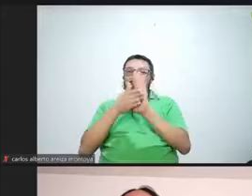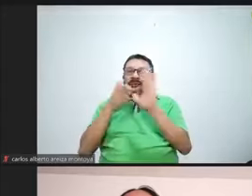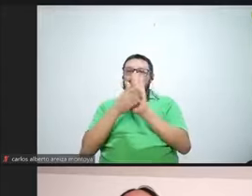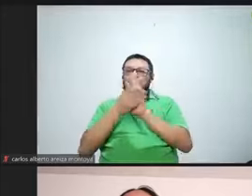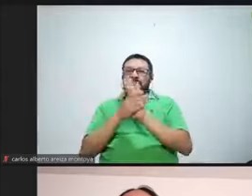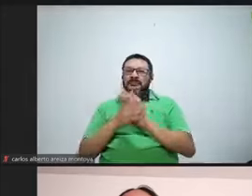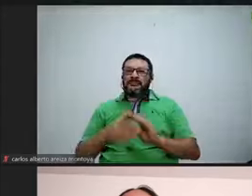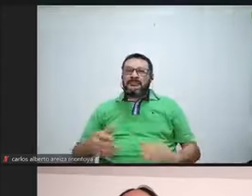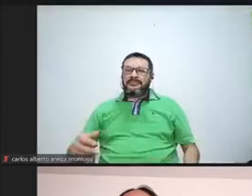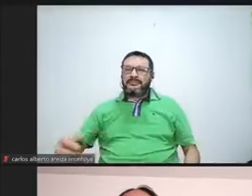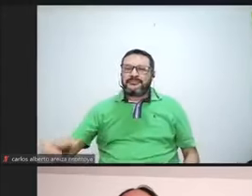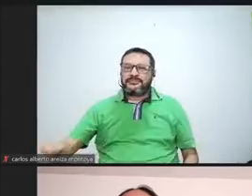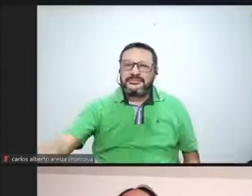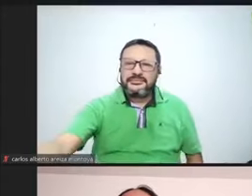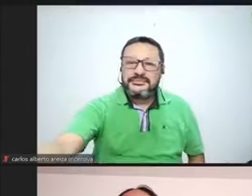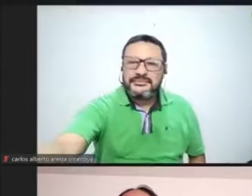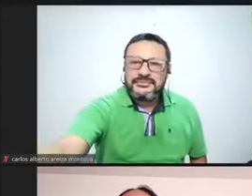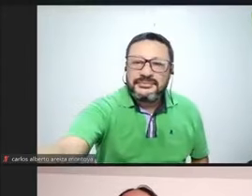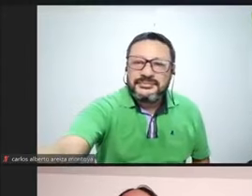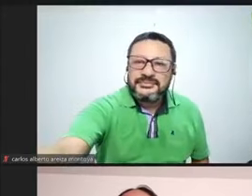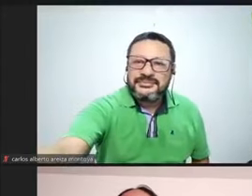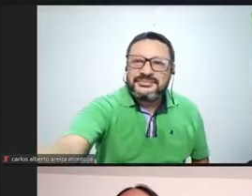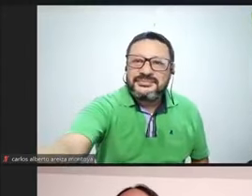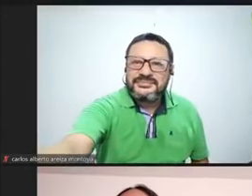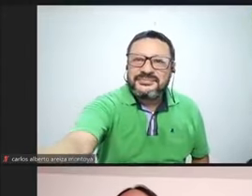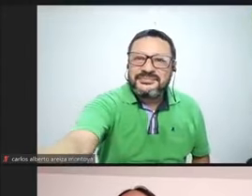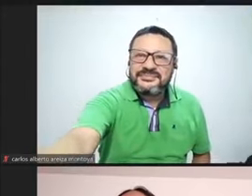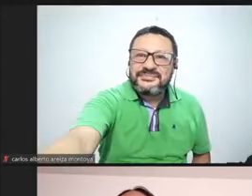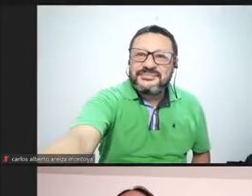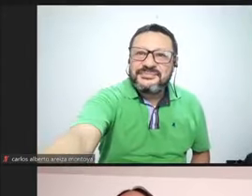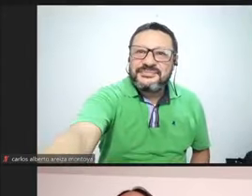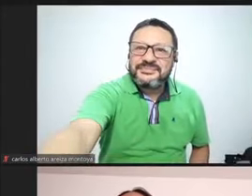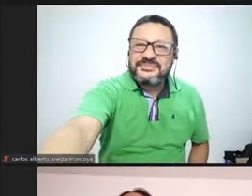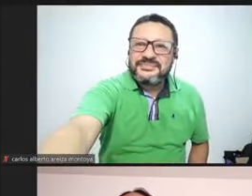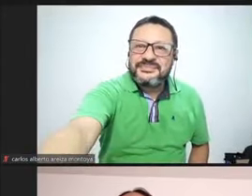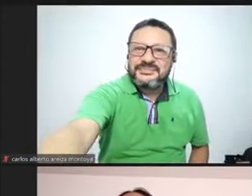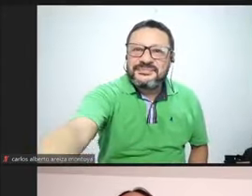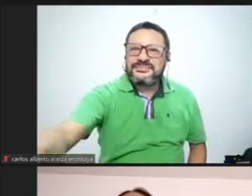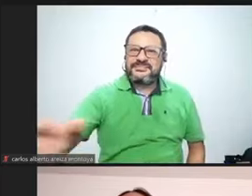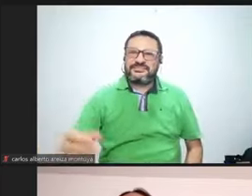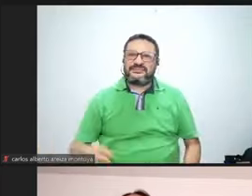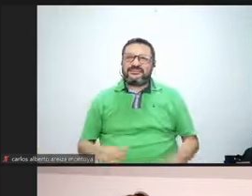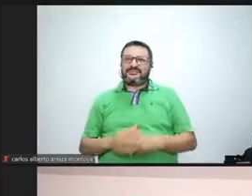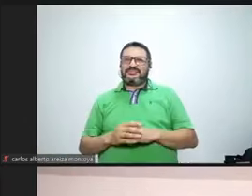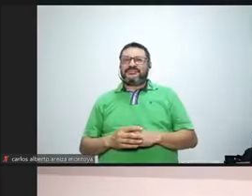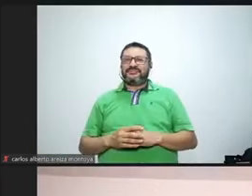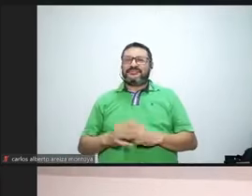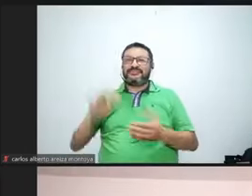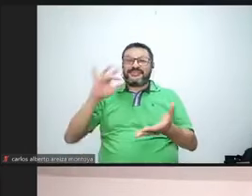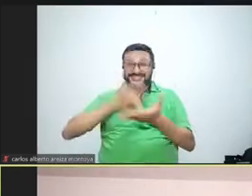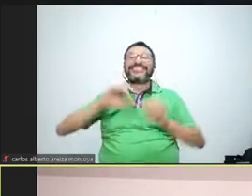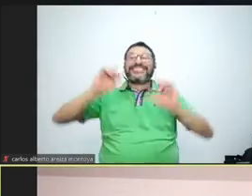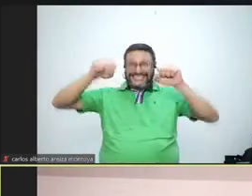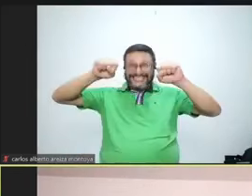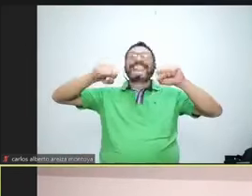todo el que pasa por acá como que le va bien. Ahorita vamos a hablar de eso para que sepa. Gina, bienvenida a Paisa Deporte Live TV.